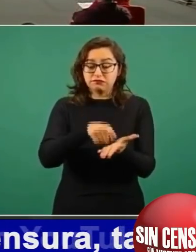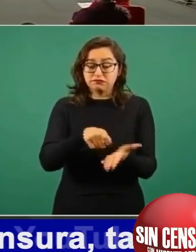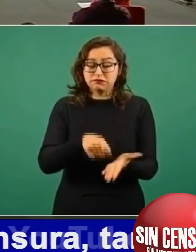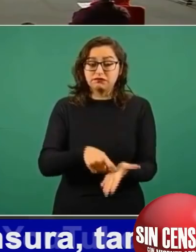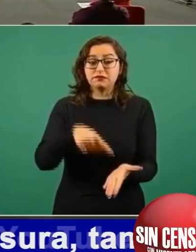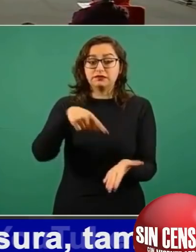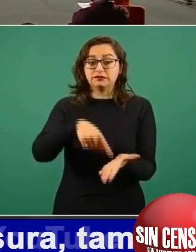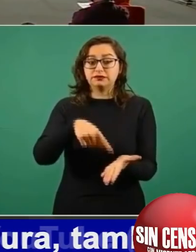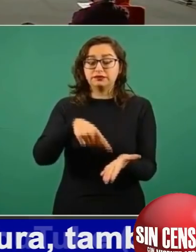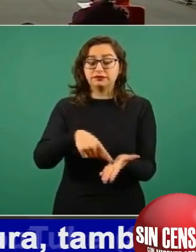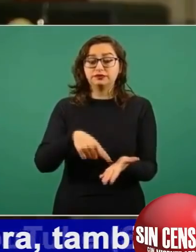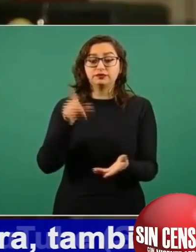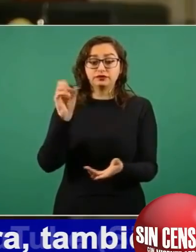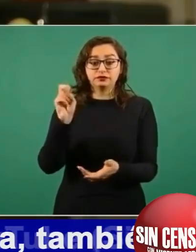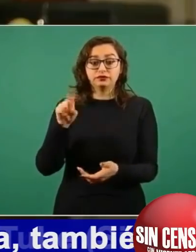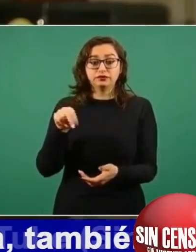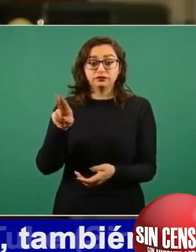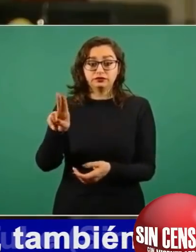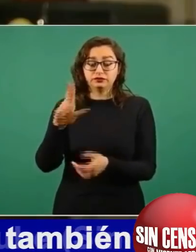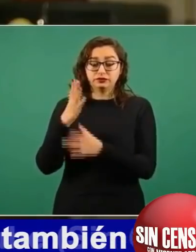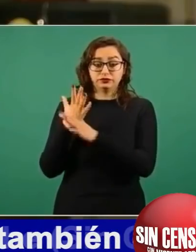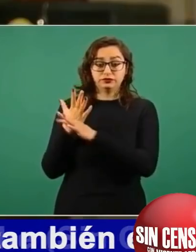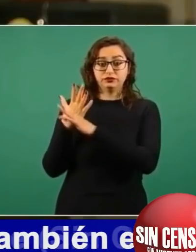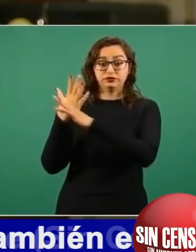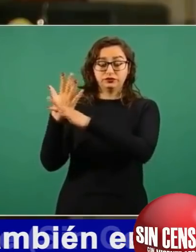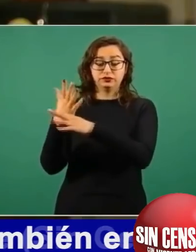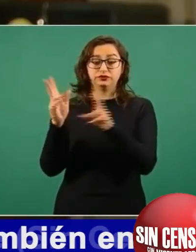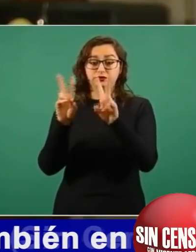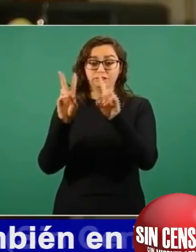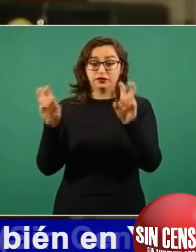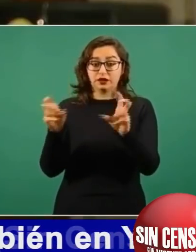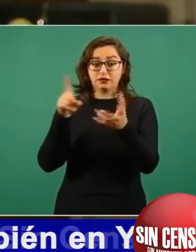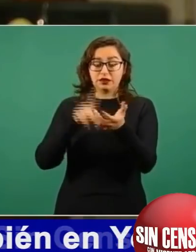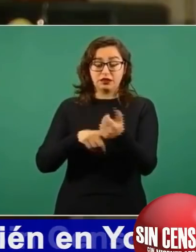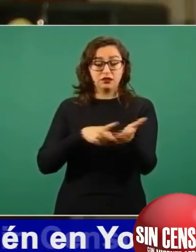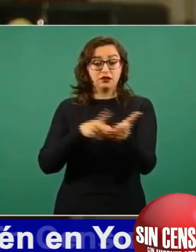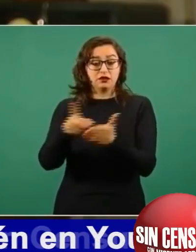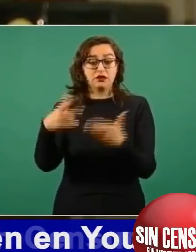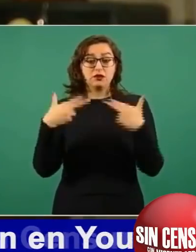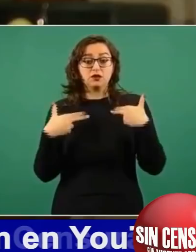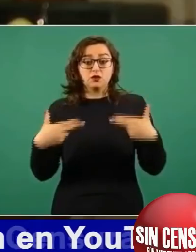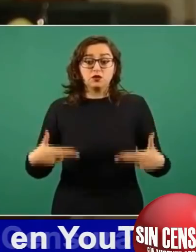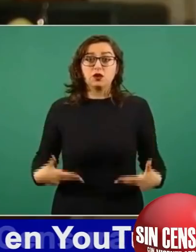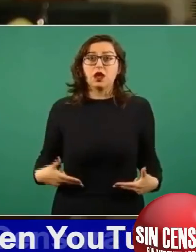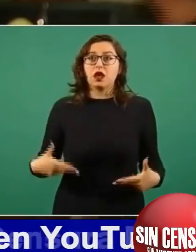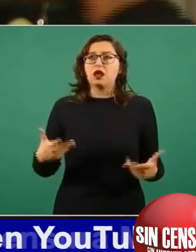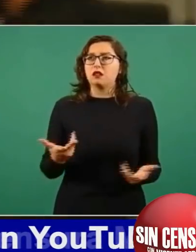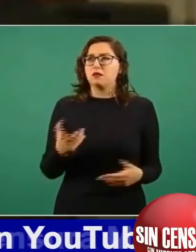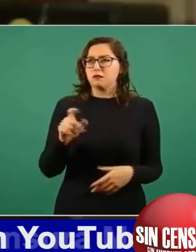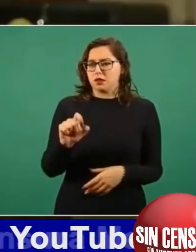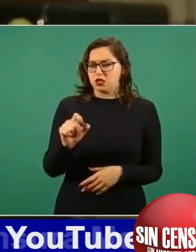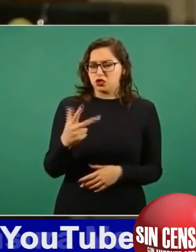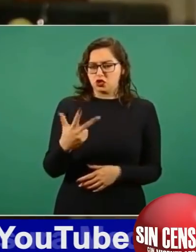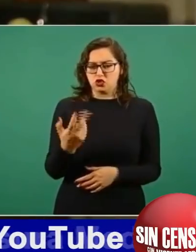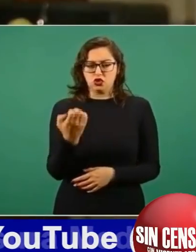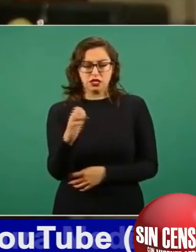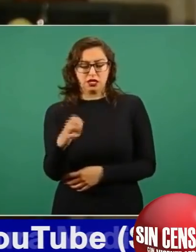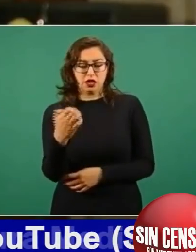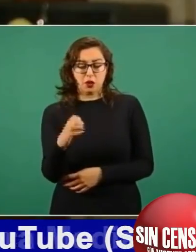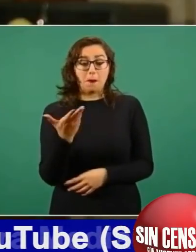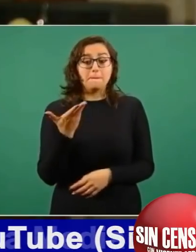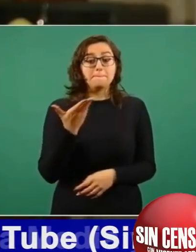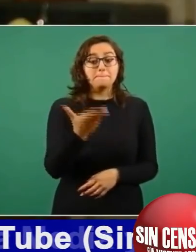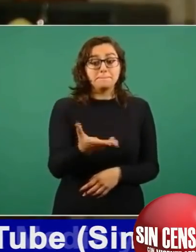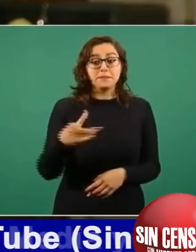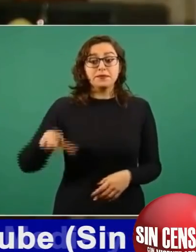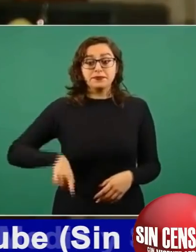desde el Alto Comisionado de las Naciones Unidas para los Derechos Humanos, en donde le piden, esta carta es del 28 de enero, le están pidiendo al Estado